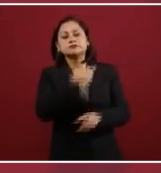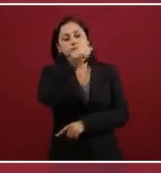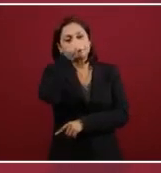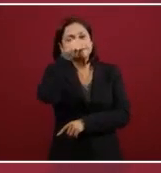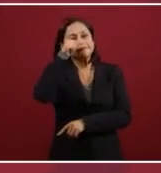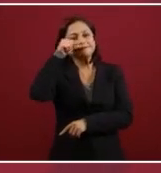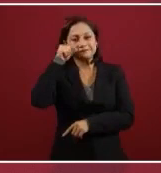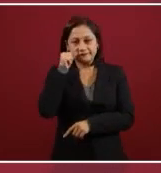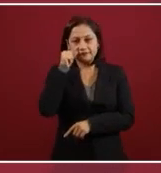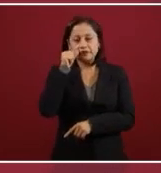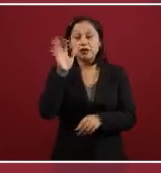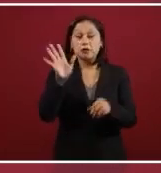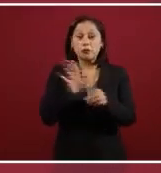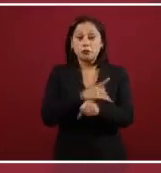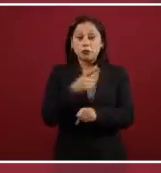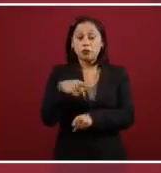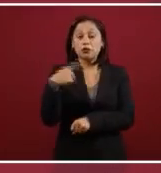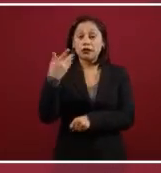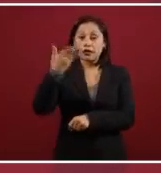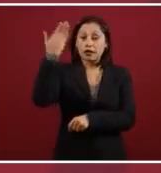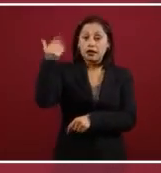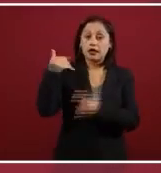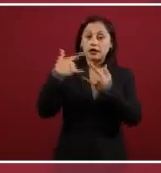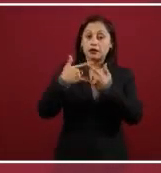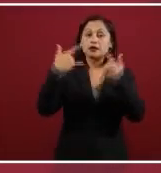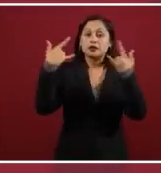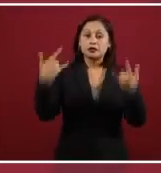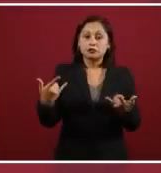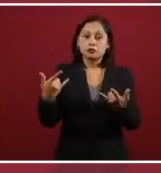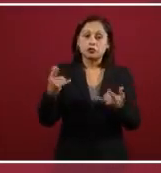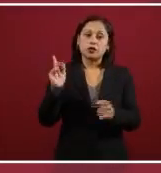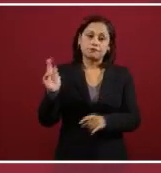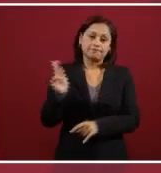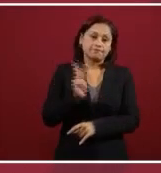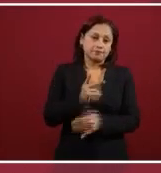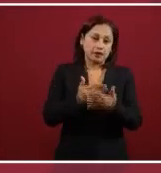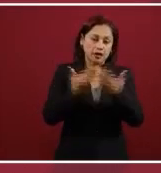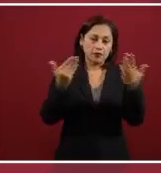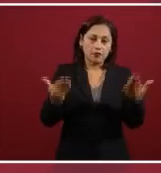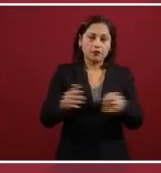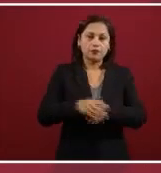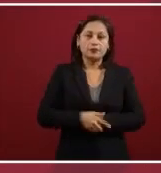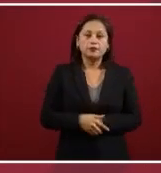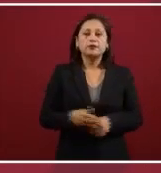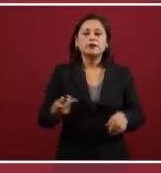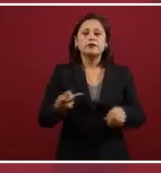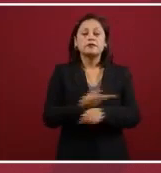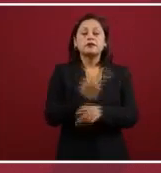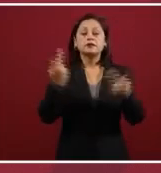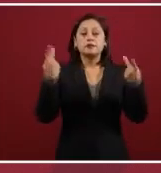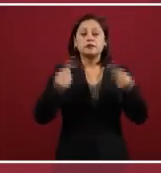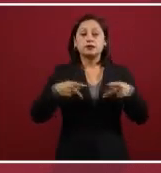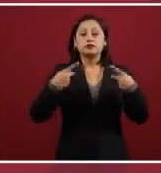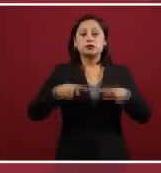porque en ese entonces, como ahora, los conservadores